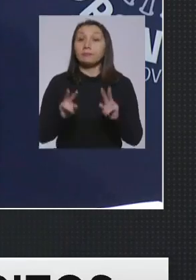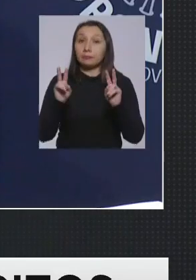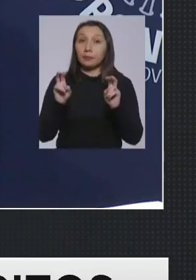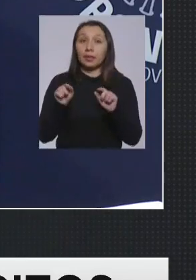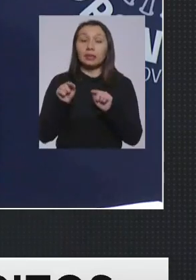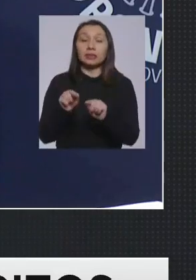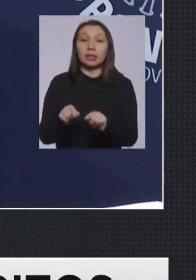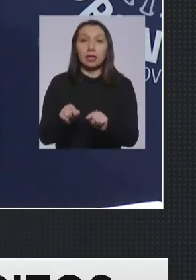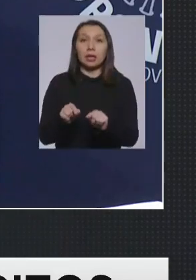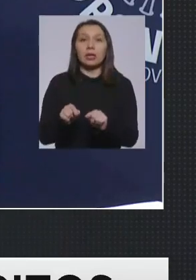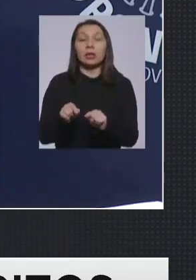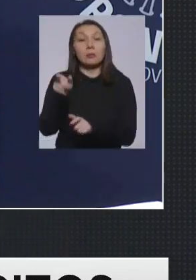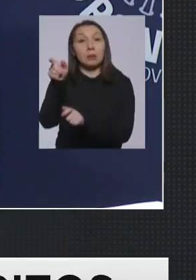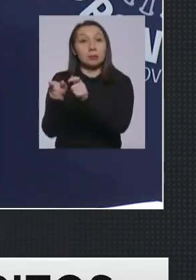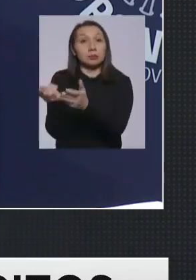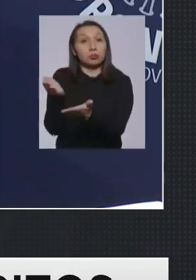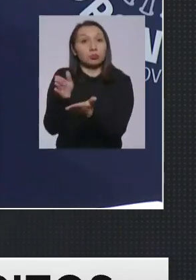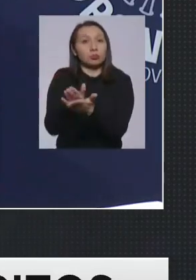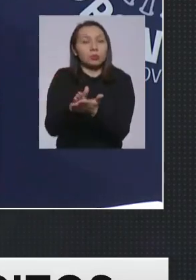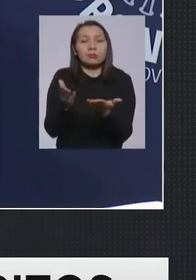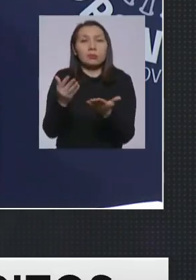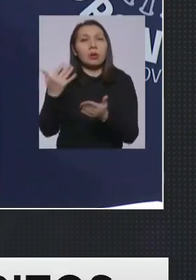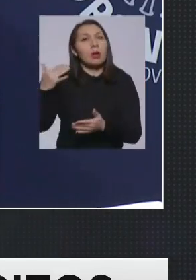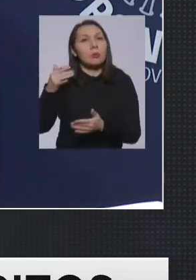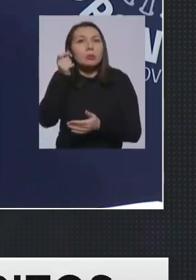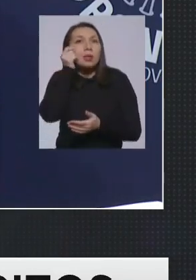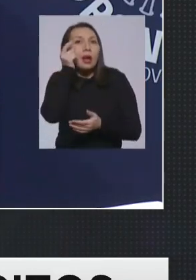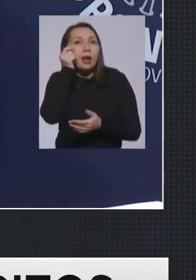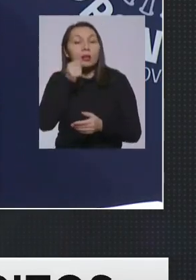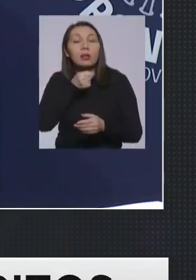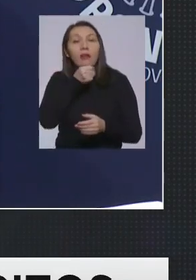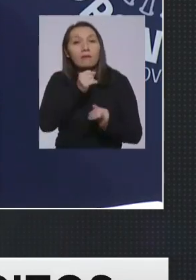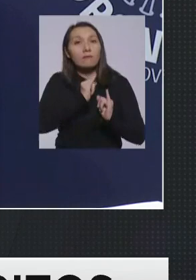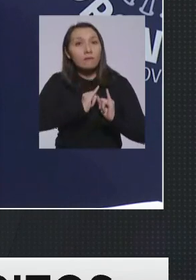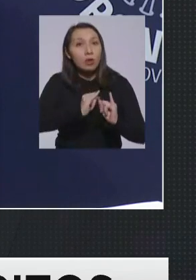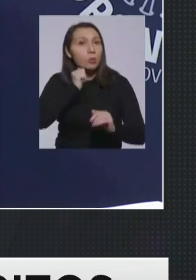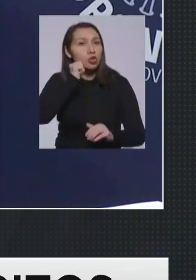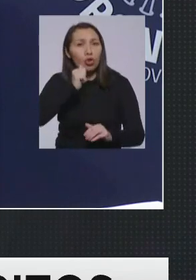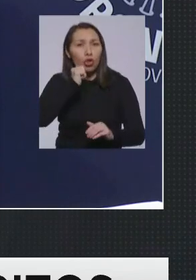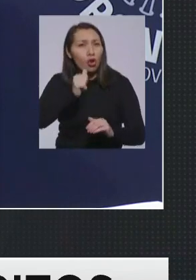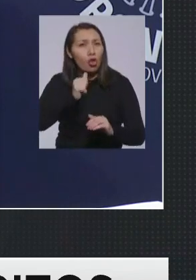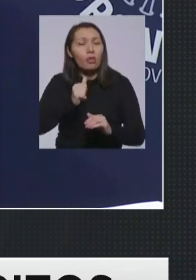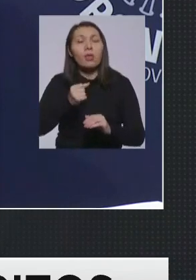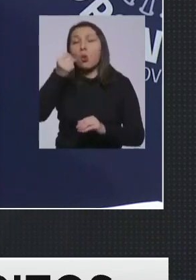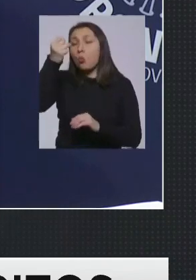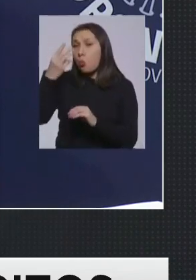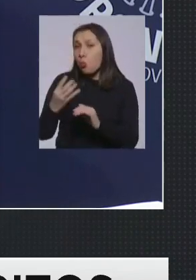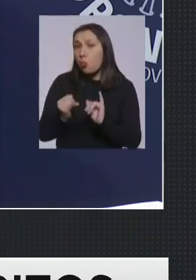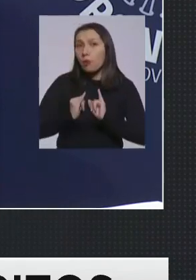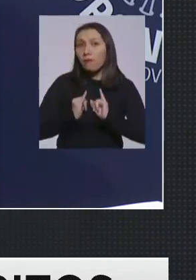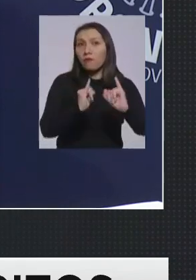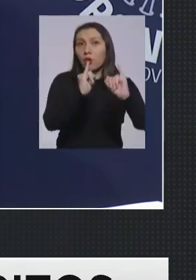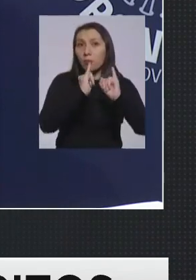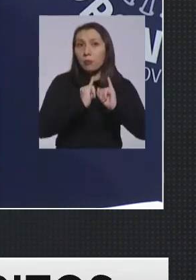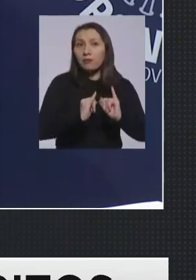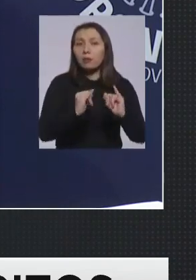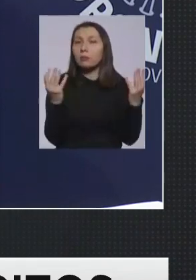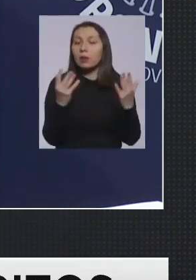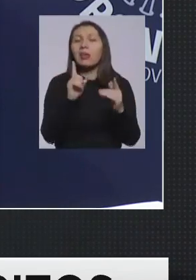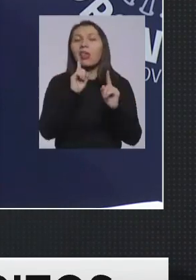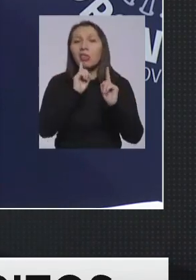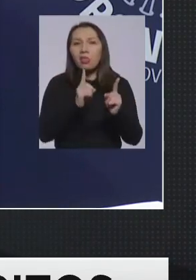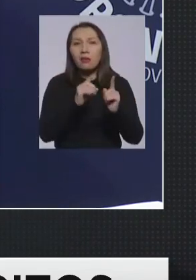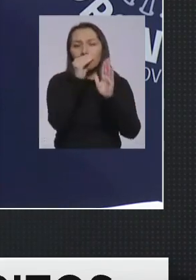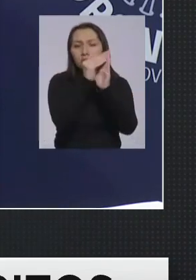respecto a los fallecimientos es muy importante entender que el reporte diario que hacemos todos los días tiene un criterio